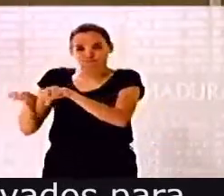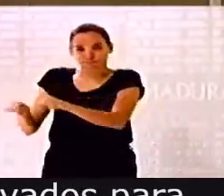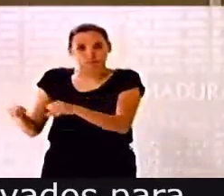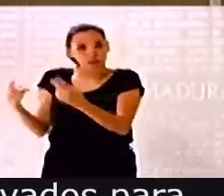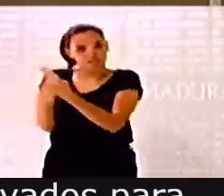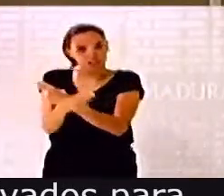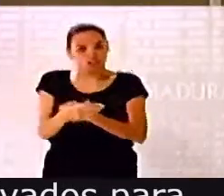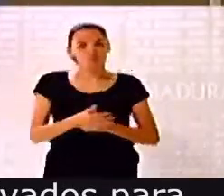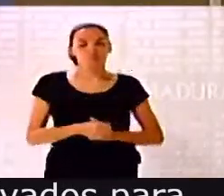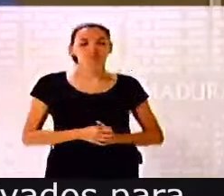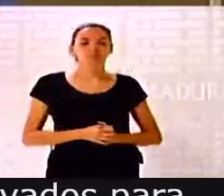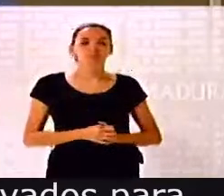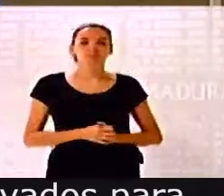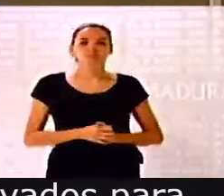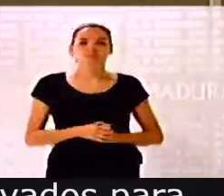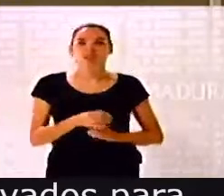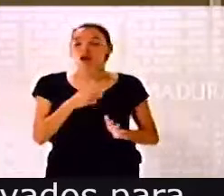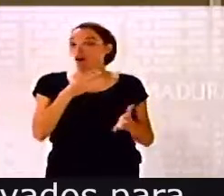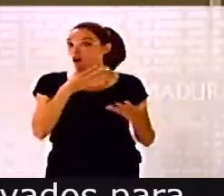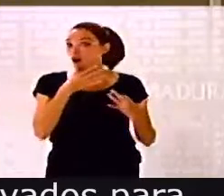Bueno, ahora mismo lo que estamos haciendo es